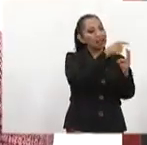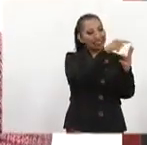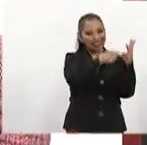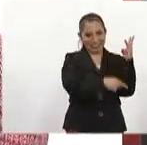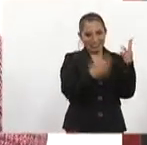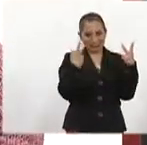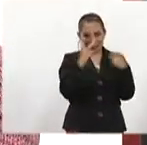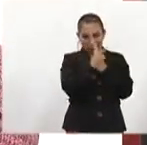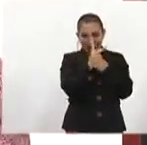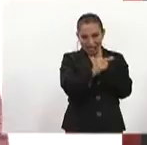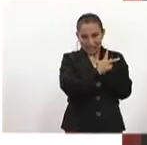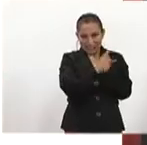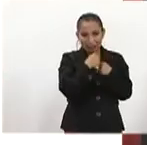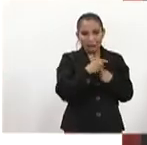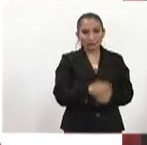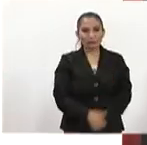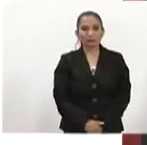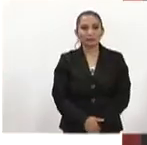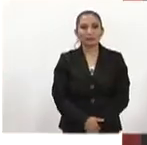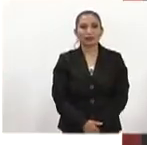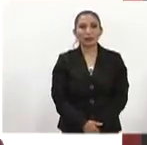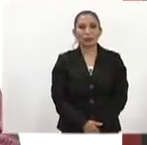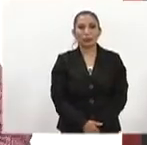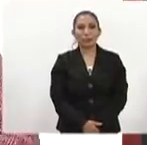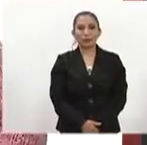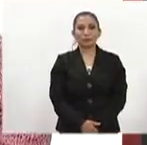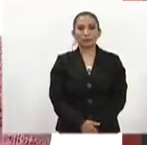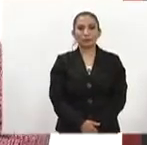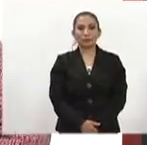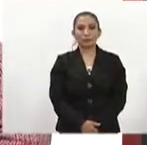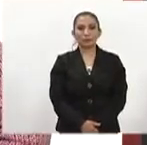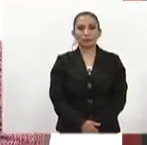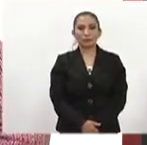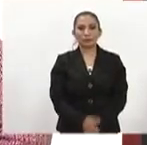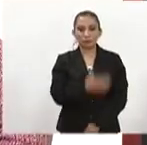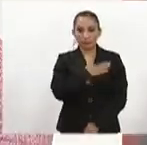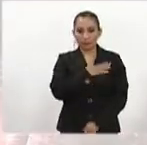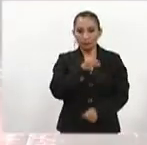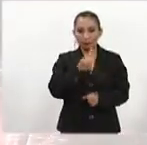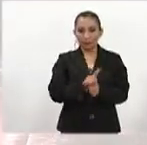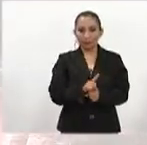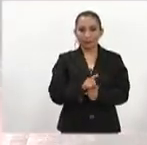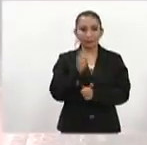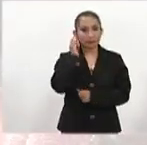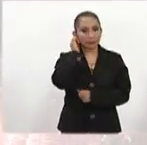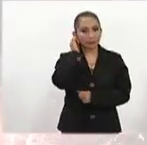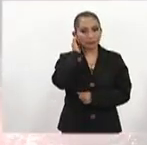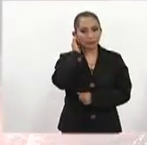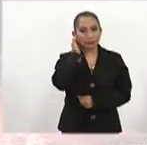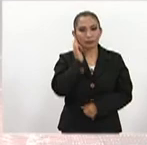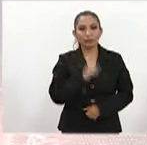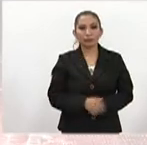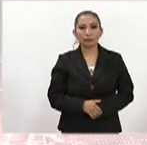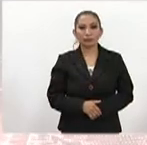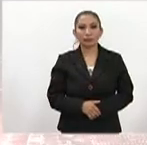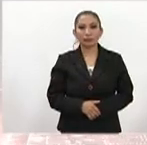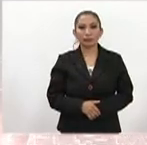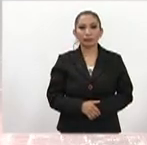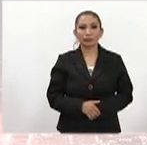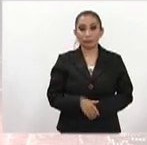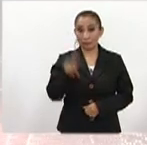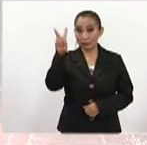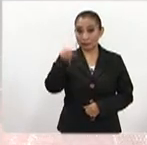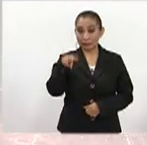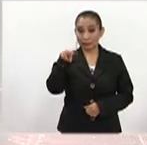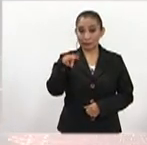tres representantes comerciales, Luis. Pues sí, buenos días. Mira, Pati, sin